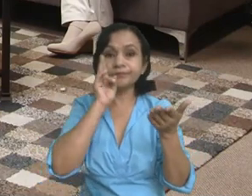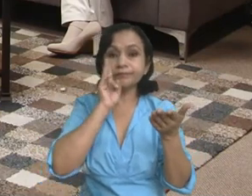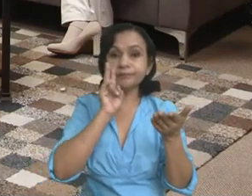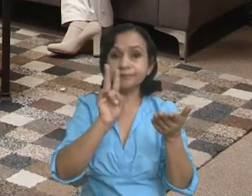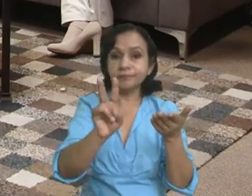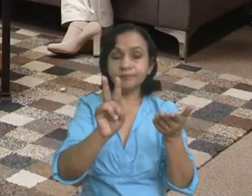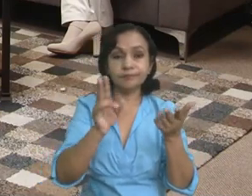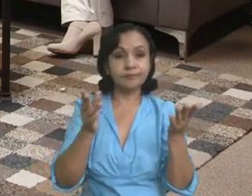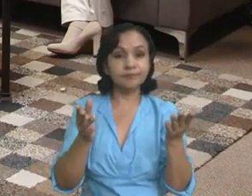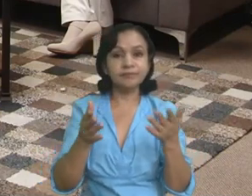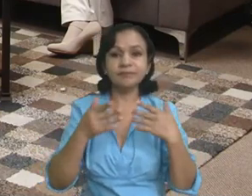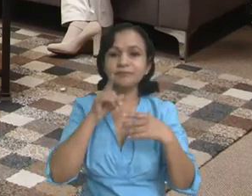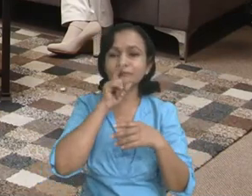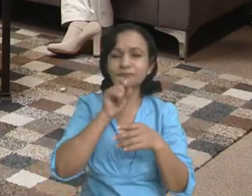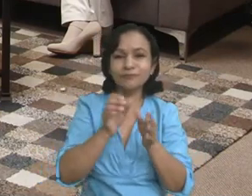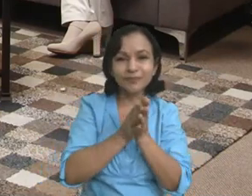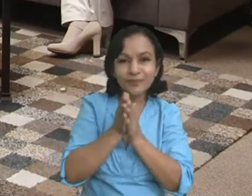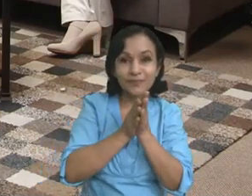cuando dan